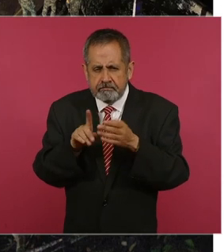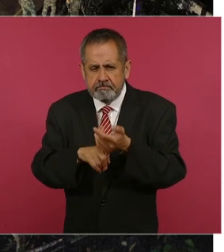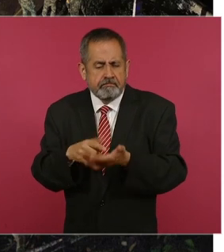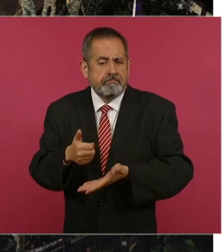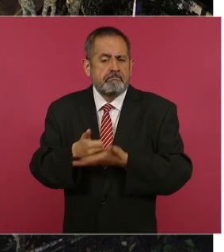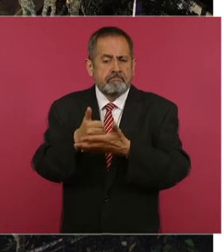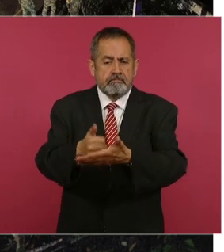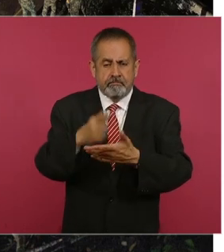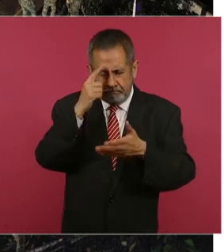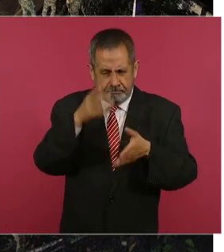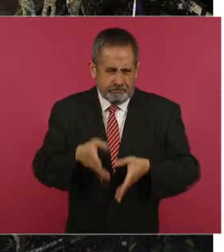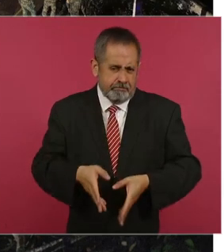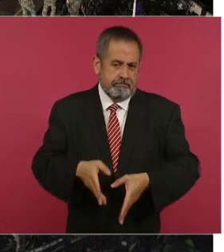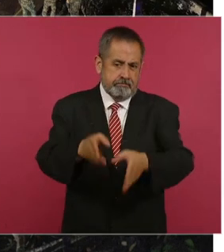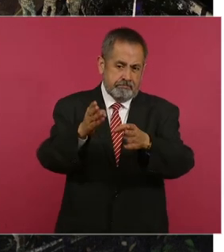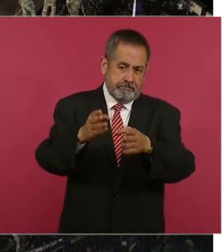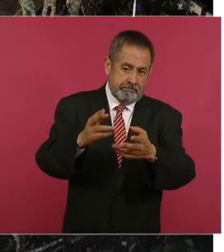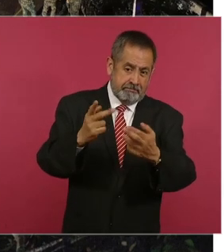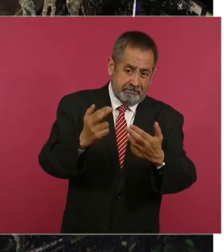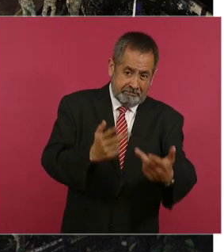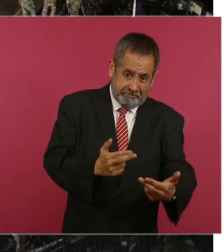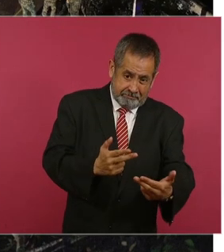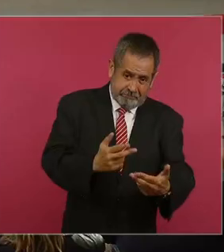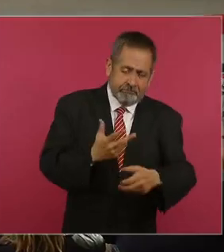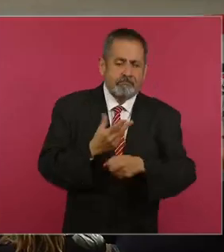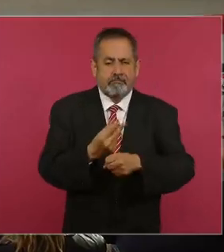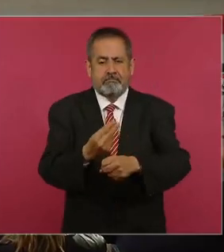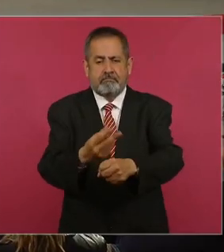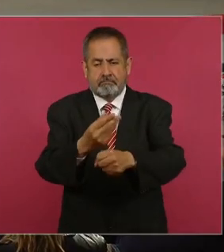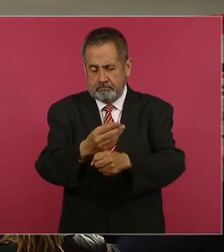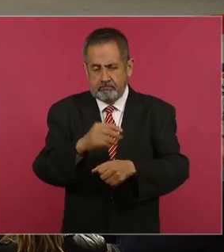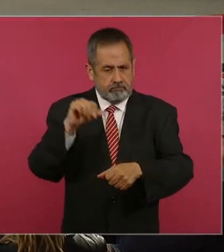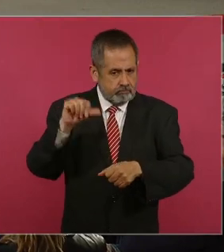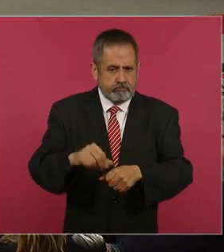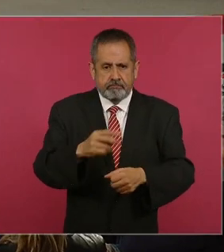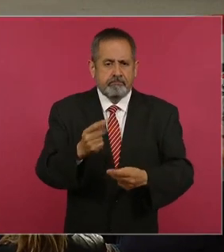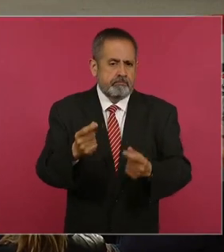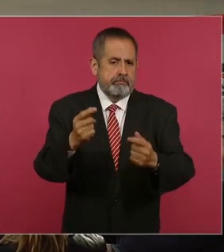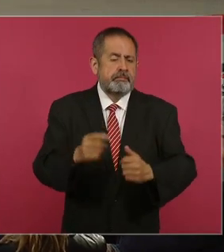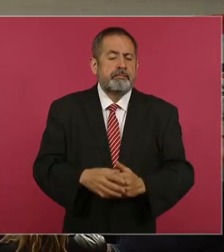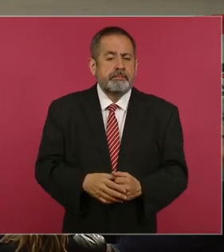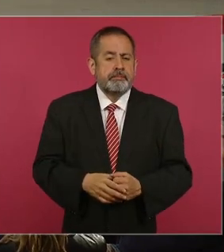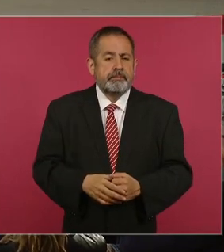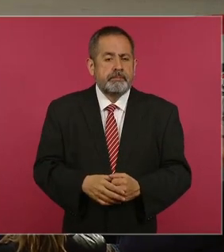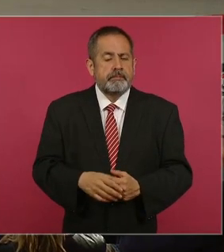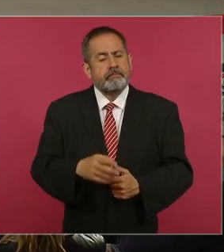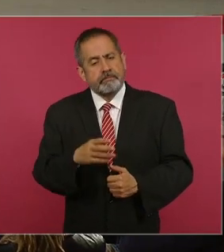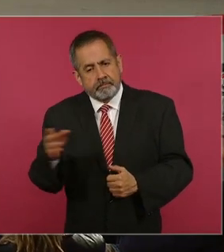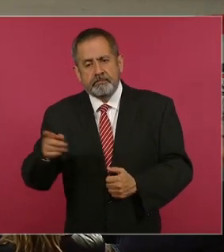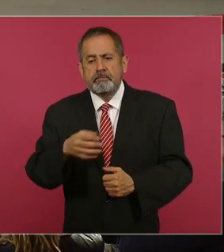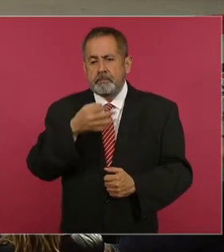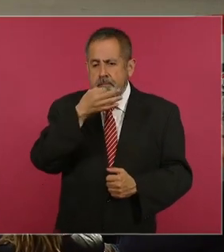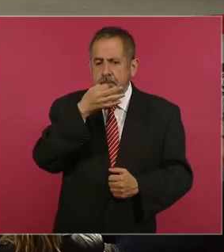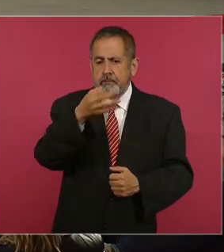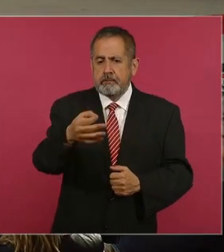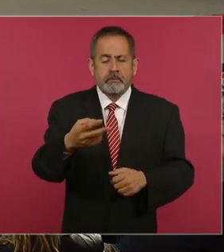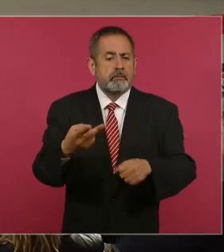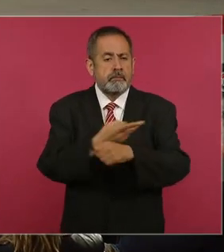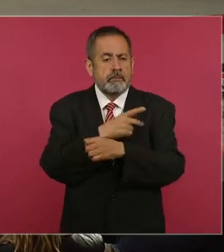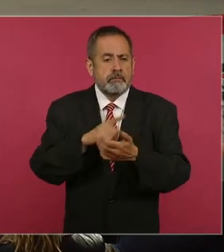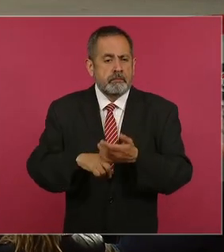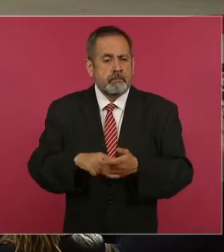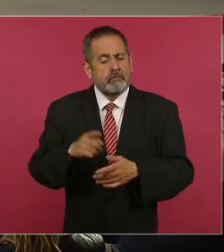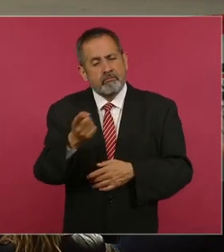de tramos carreteros dañados. Por otro punto, informo a ustedes sobre la